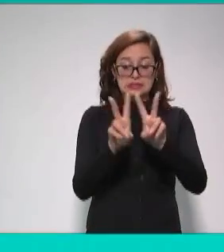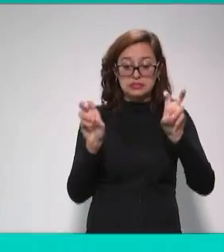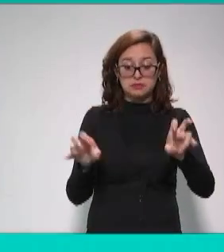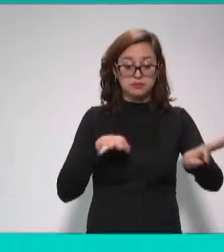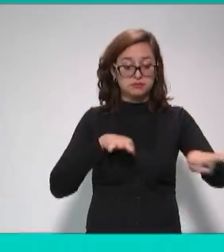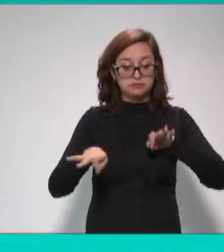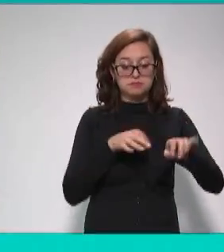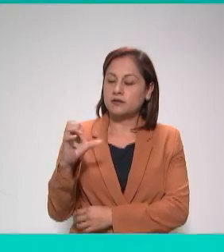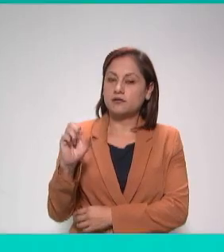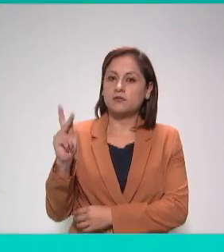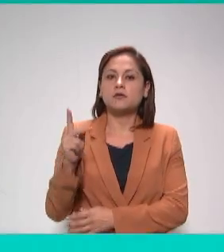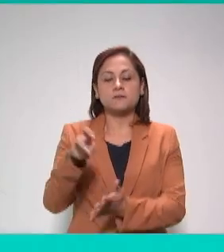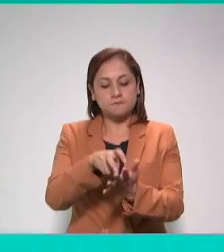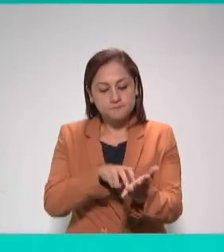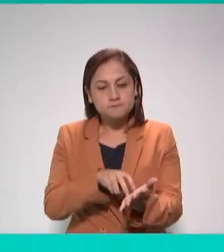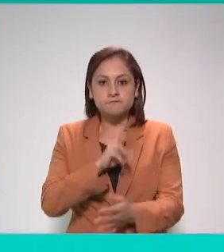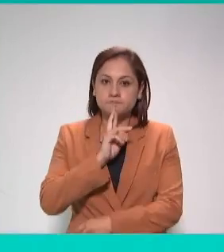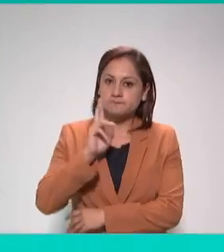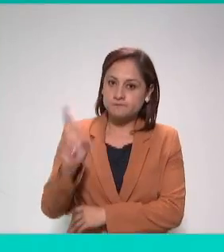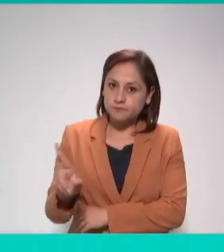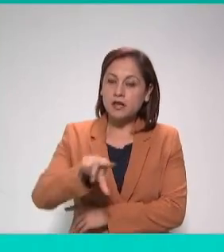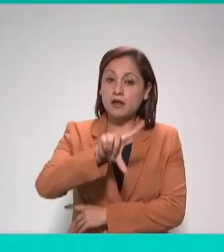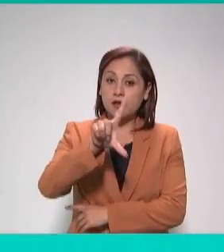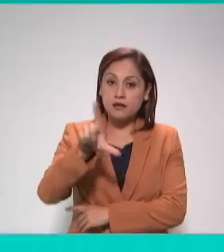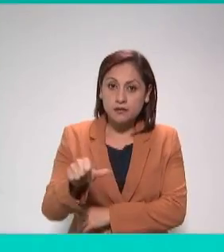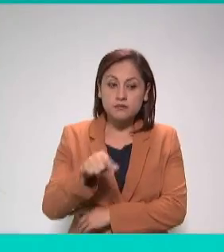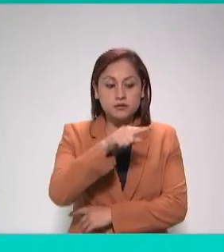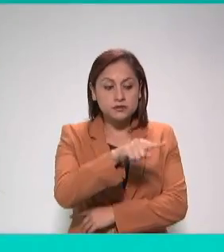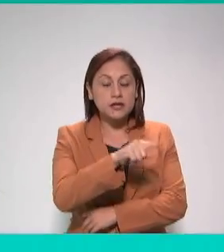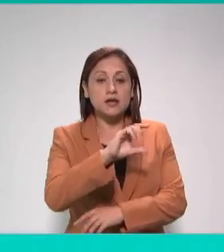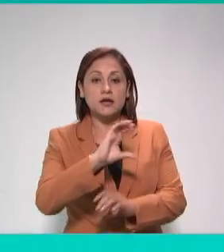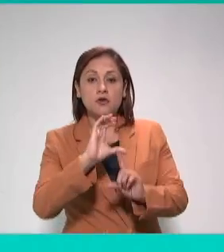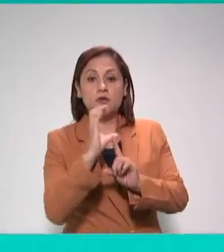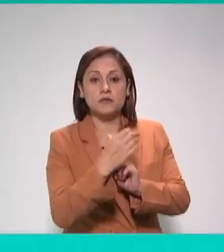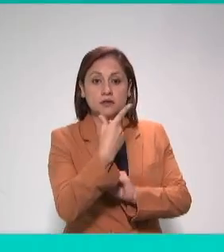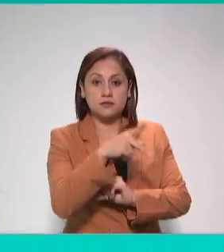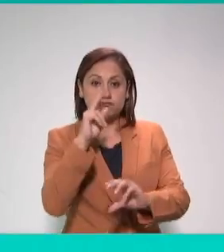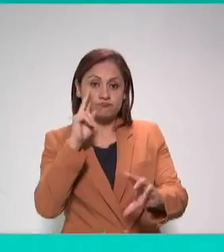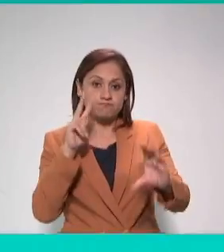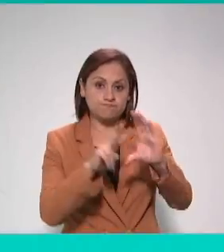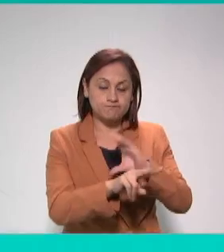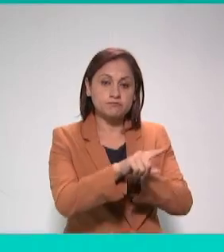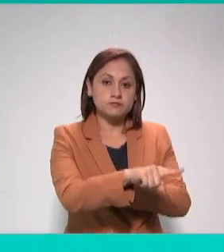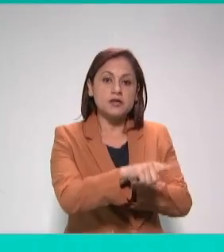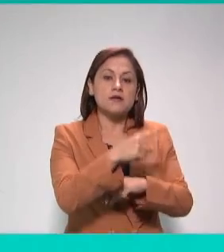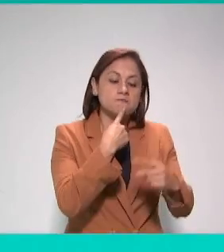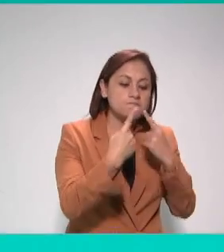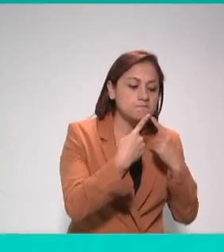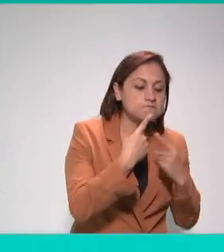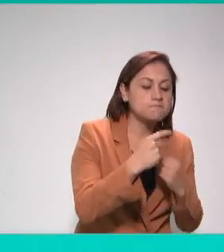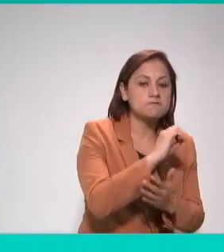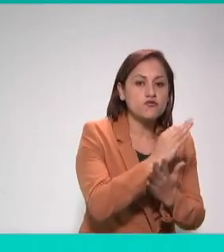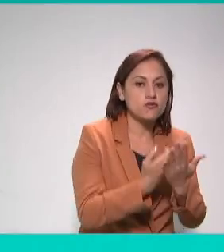comisionada blanca lilia ibarra cadena corroboró que la normatividad aplicable es de la ley federal de archivos pues de acuerdo a esta los datos personales contenidos